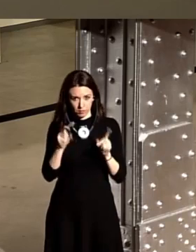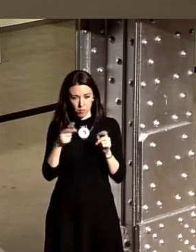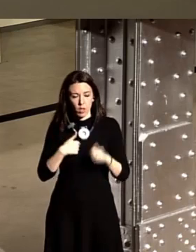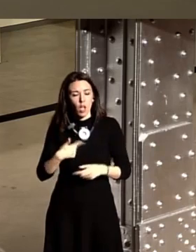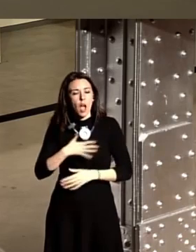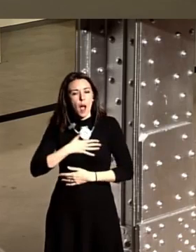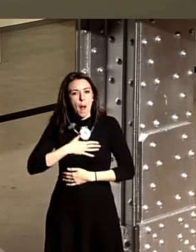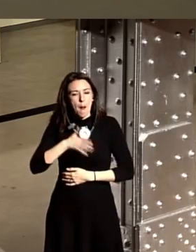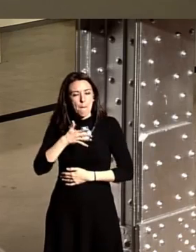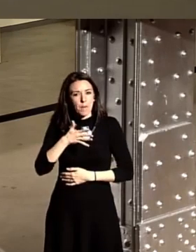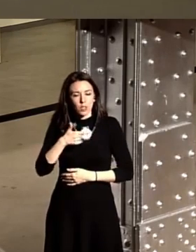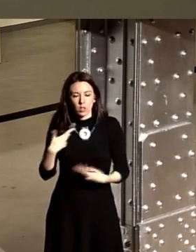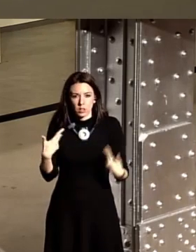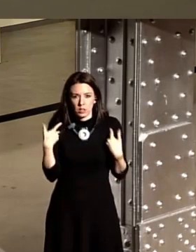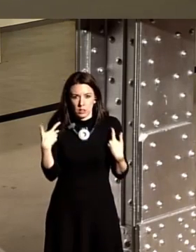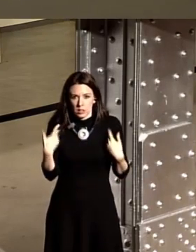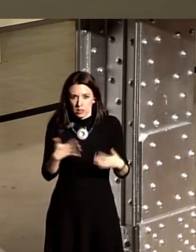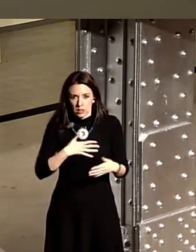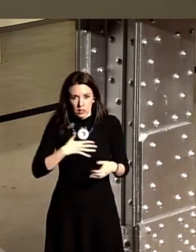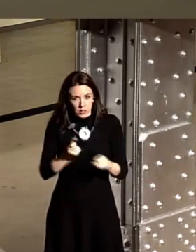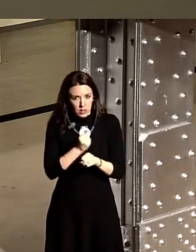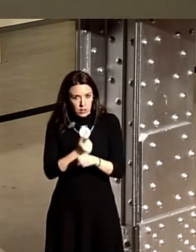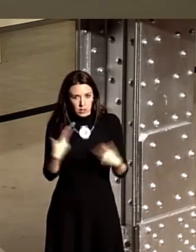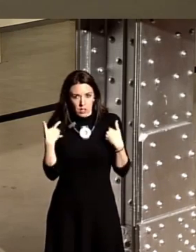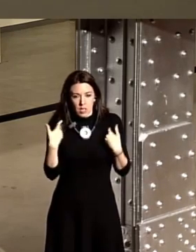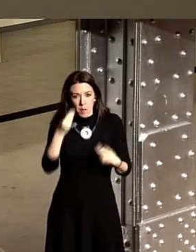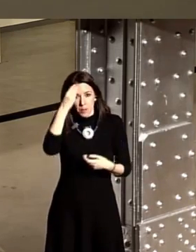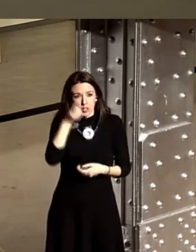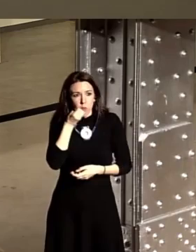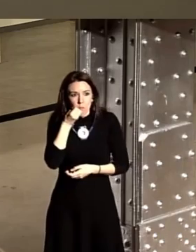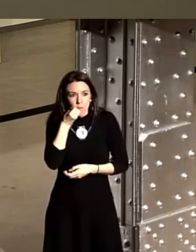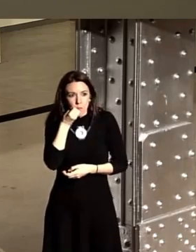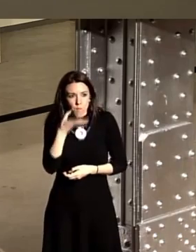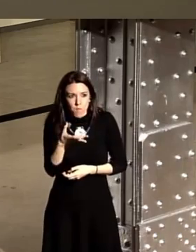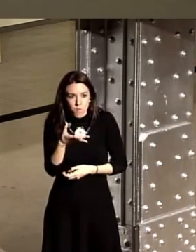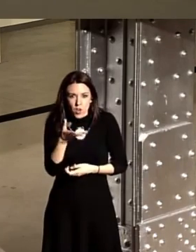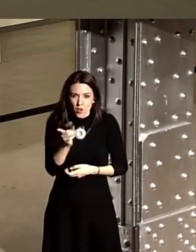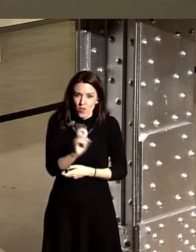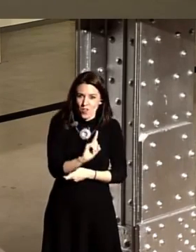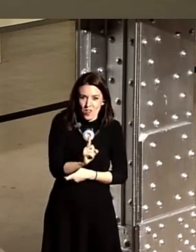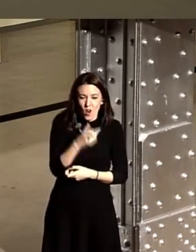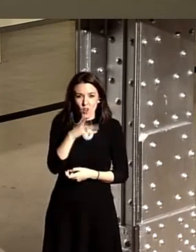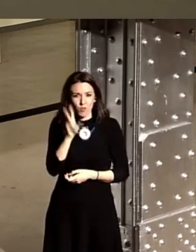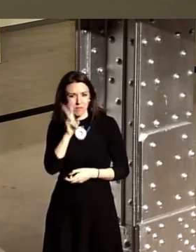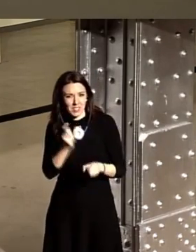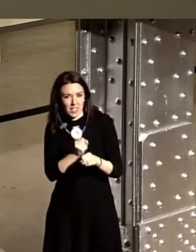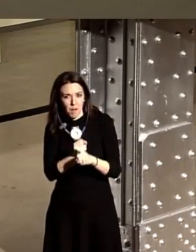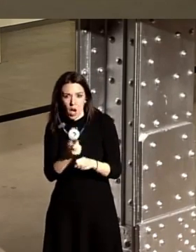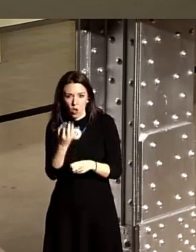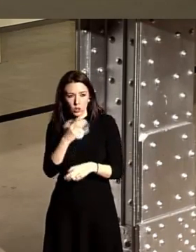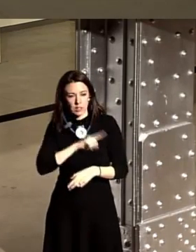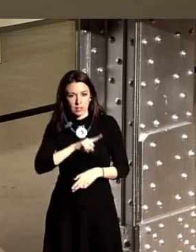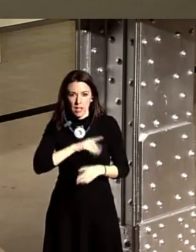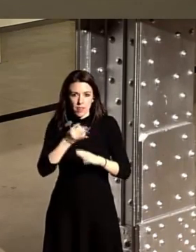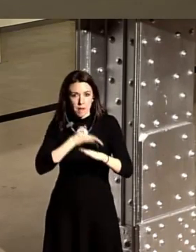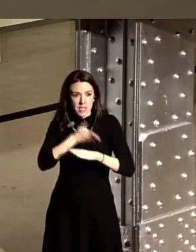A mí me tortura mi propio trabajo. Nunca pienso que sea bueno. Cuando miro mi trabajo tengo la sensación de que debería haber estado allí, debería haber